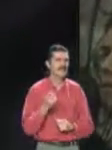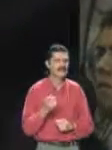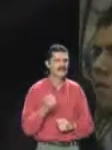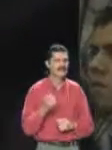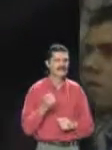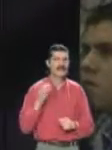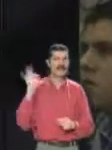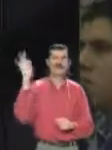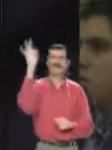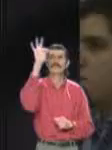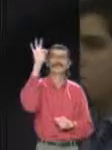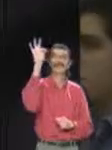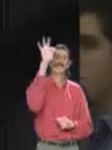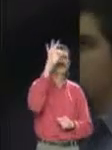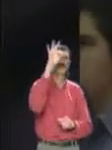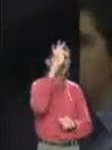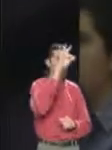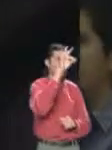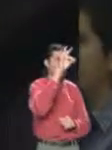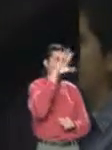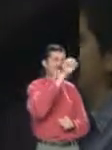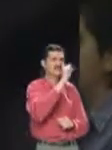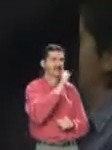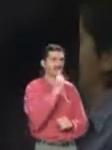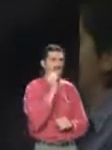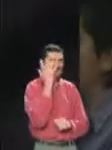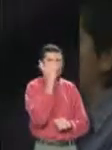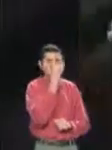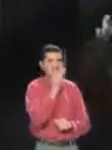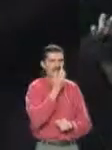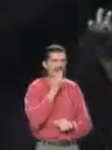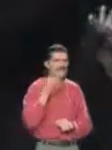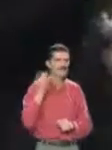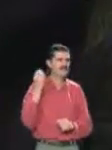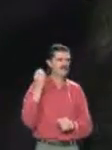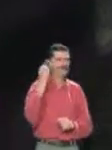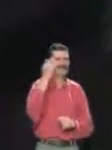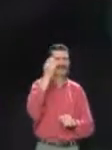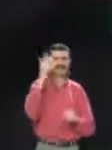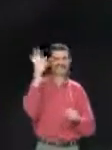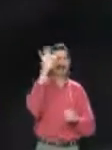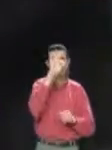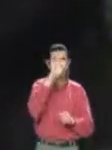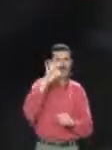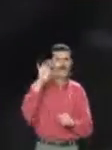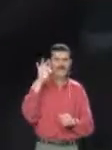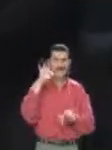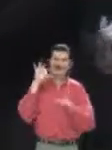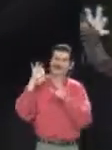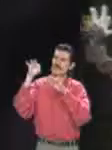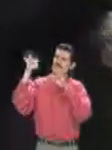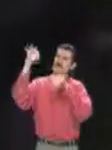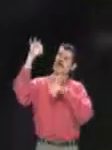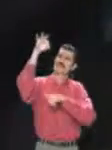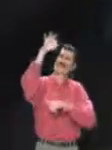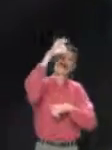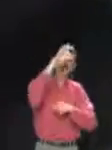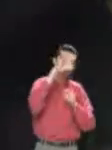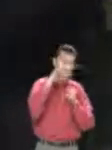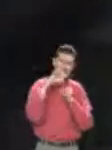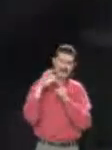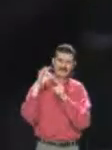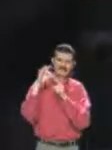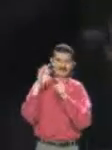¡Ándale! ¡Pero qué mosca más preciosa! Con esta mosca